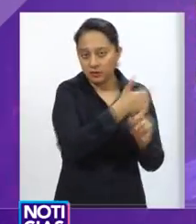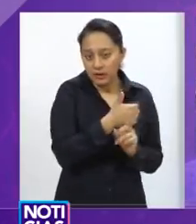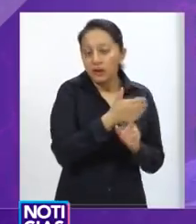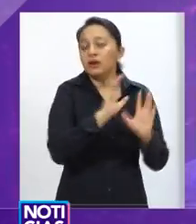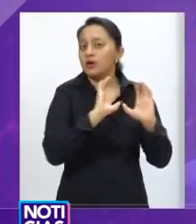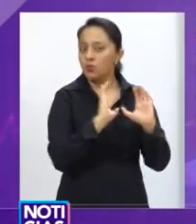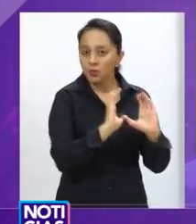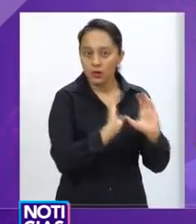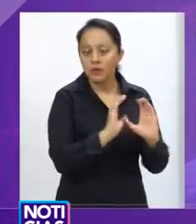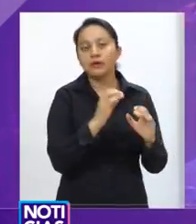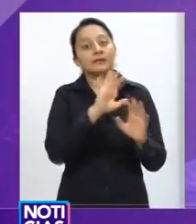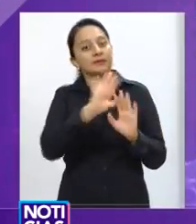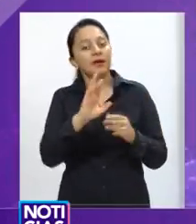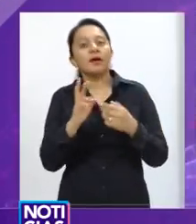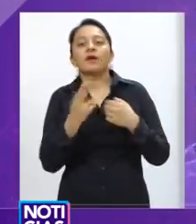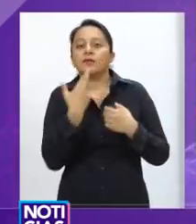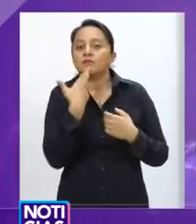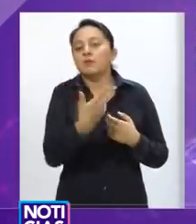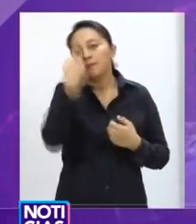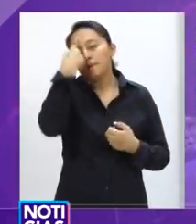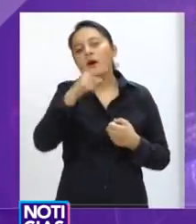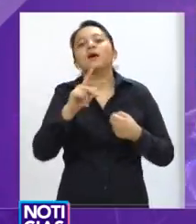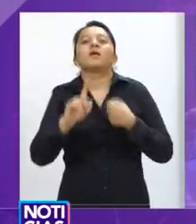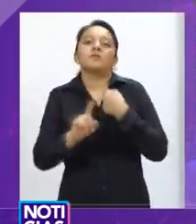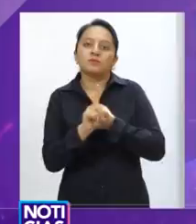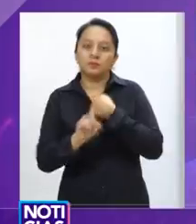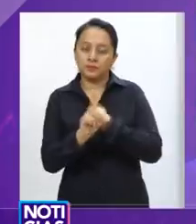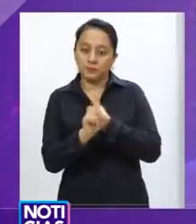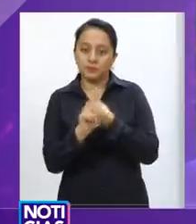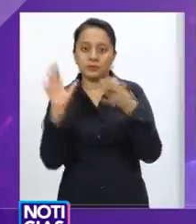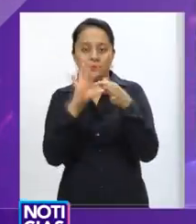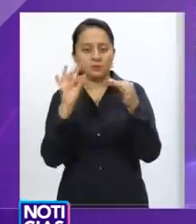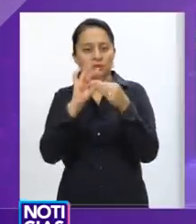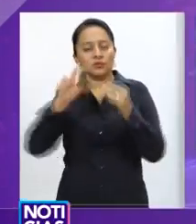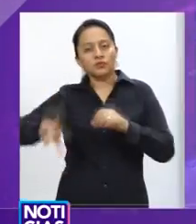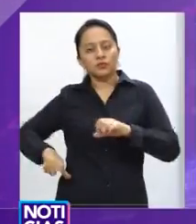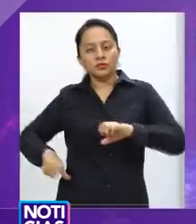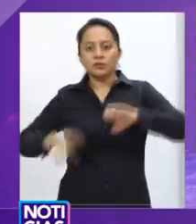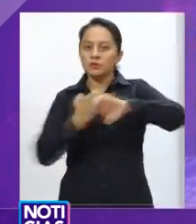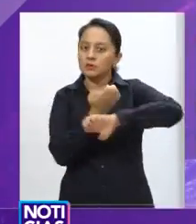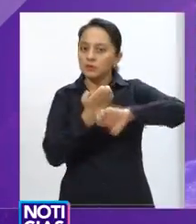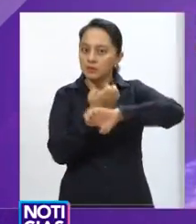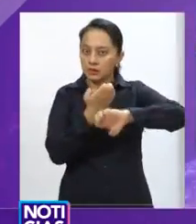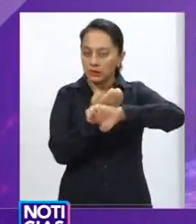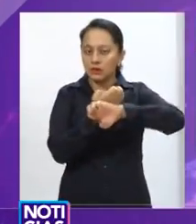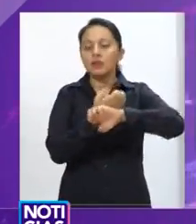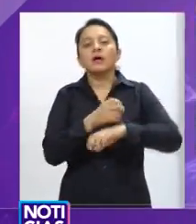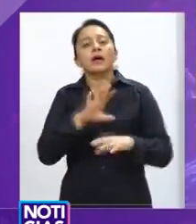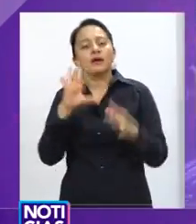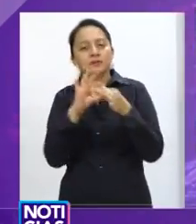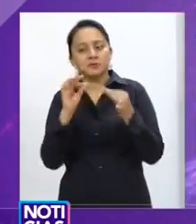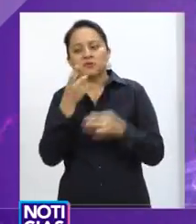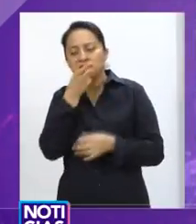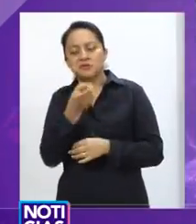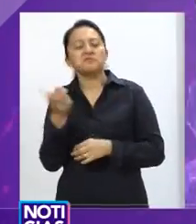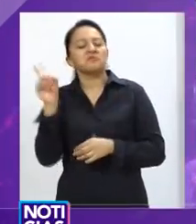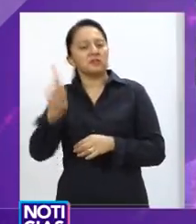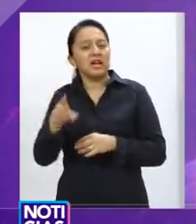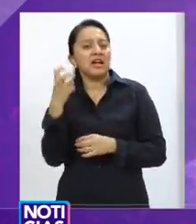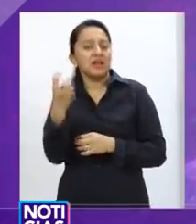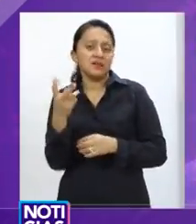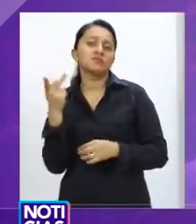dijo que el gobernador del estado francisco domínguez servién ordenó que estas políticas públicas de respeto a los derechos humanos y de género